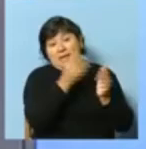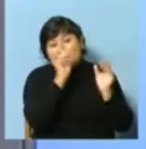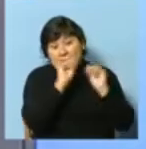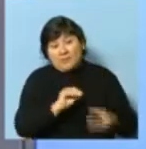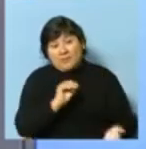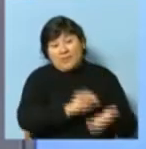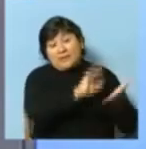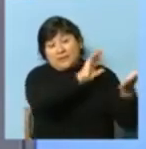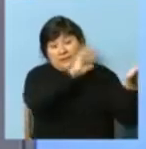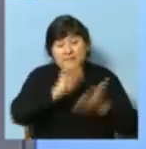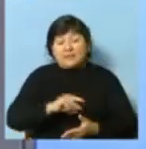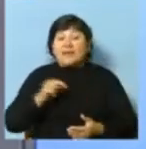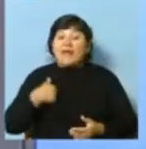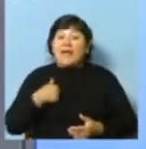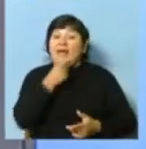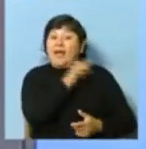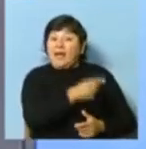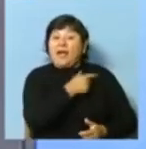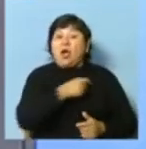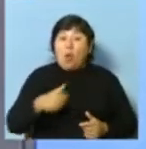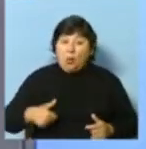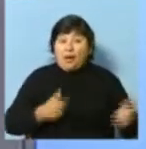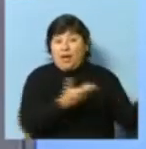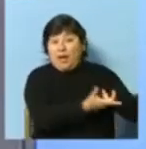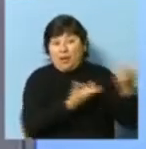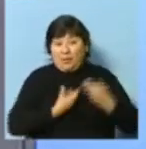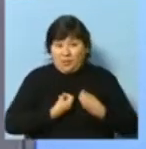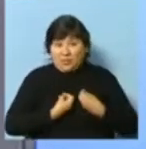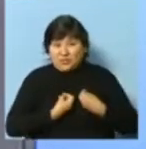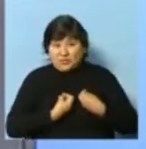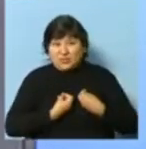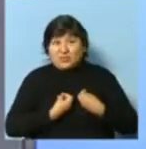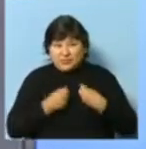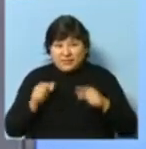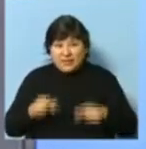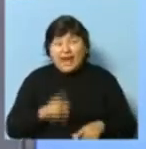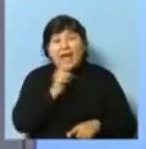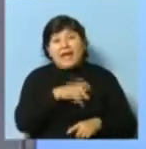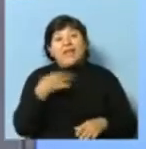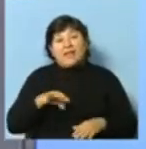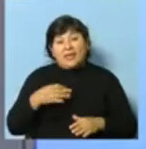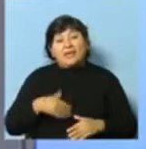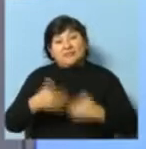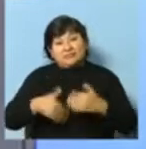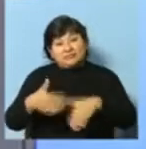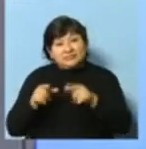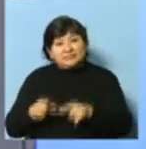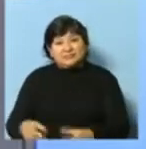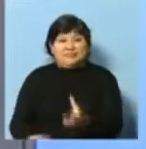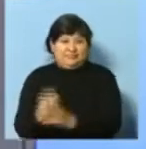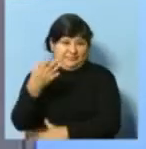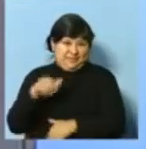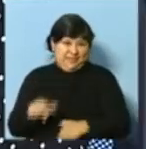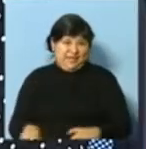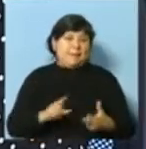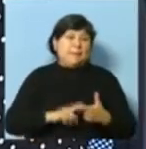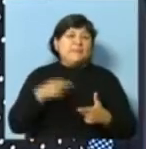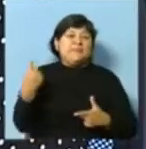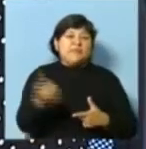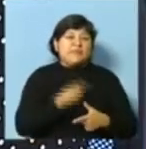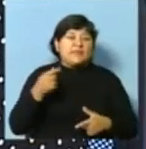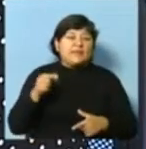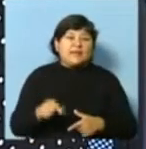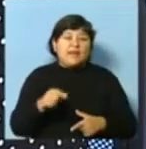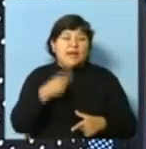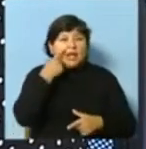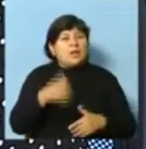espacio verde de lo que es hoy el parque belgrano en alto comedero y bueno todo todas estas cuestiones tienen que ver